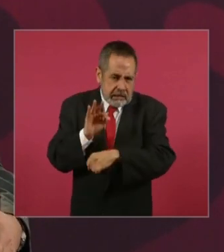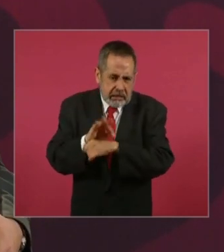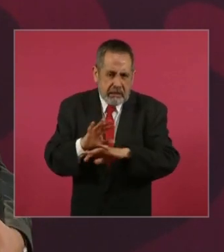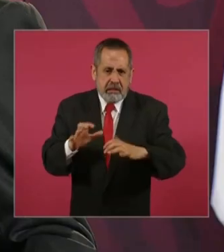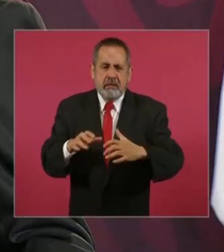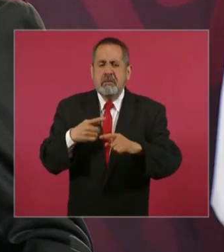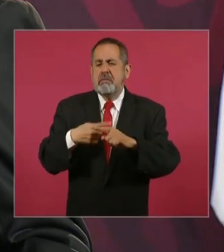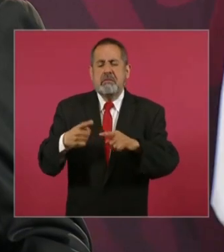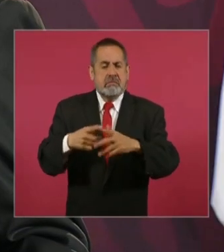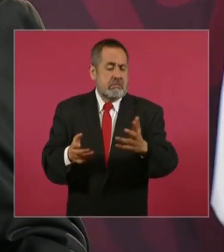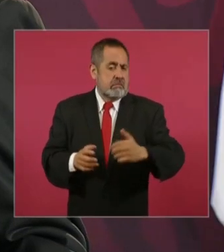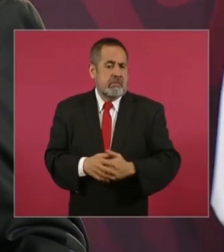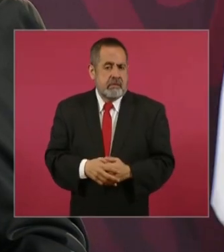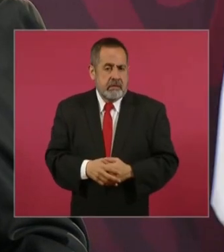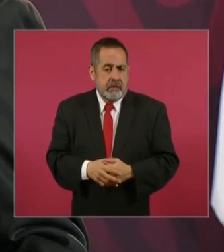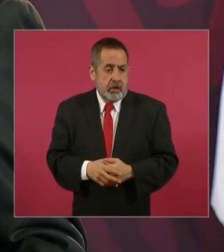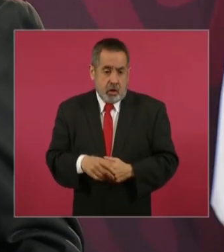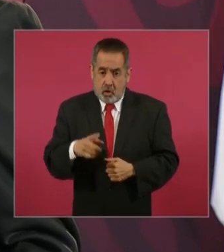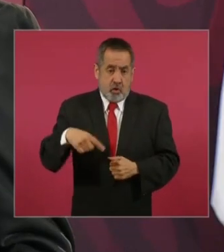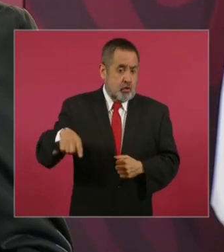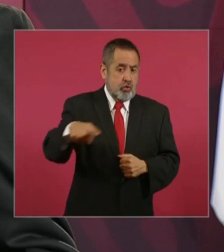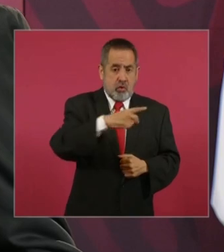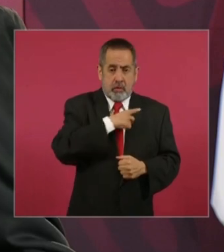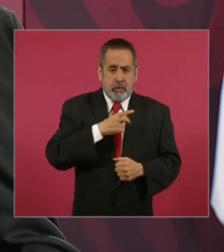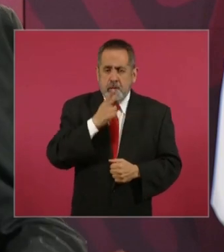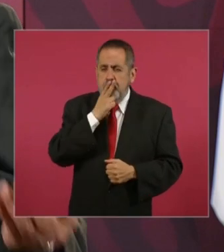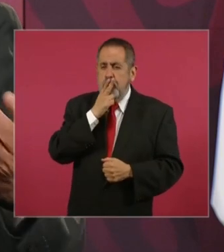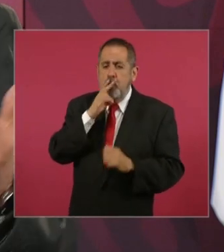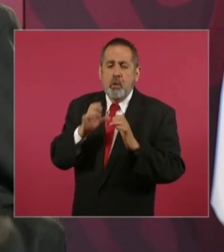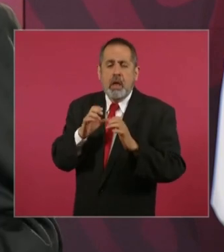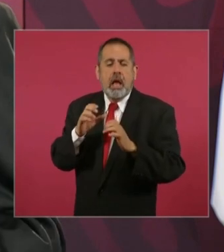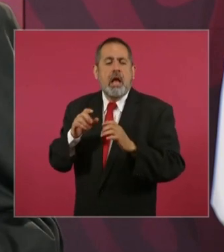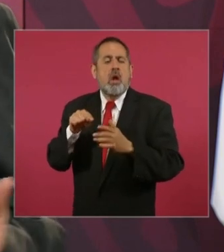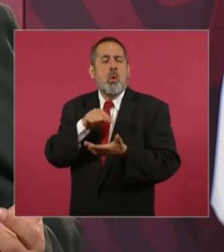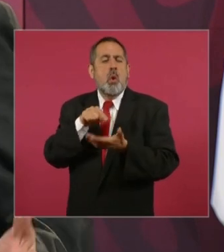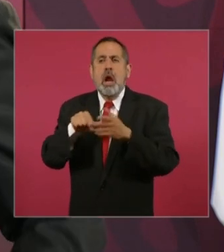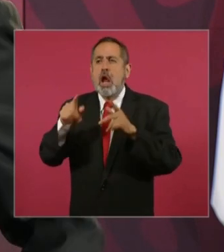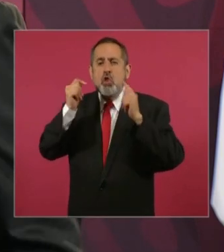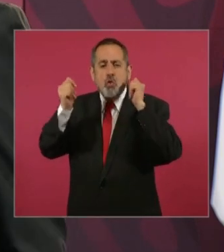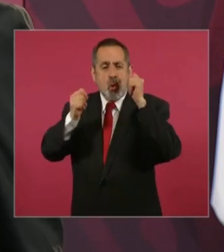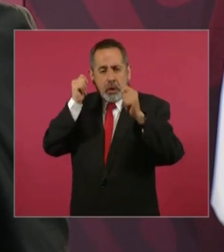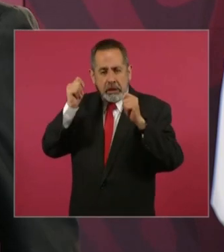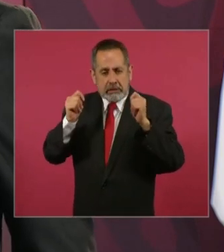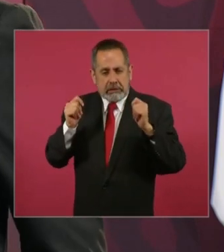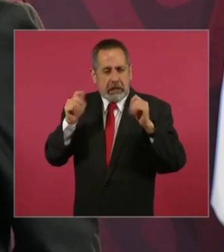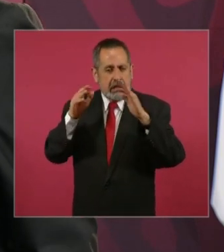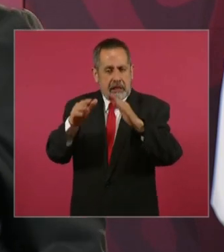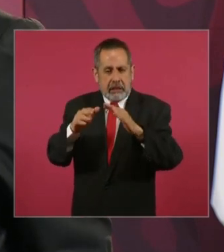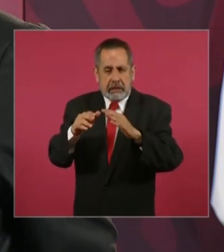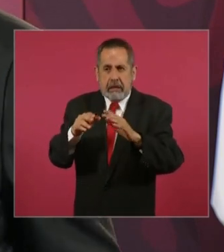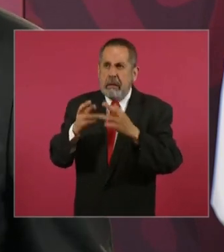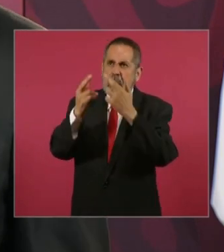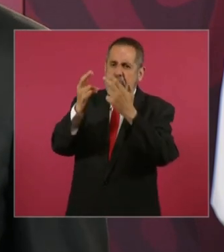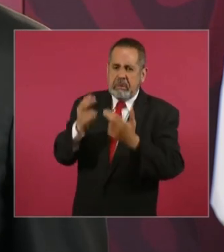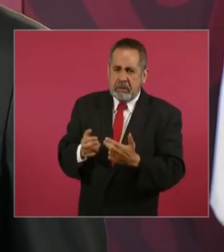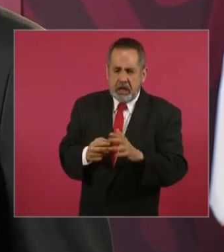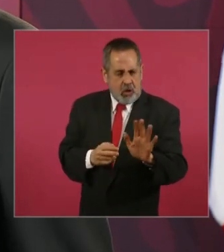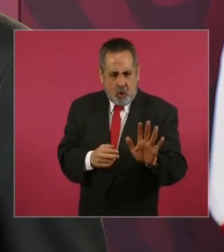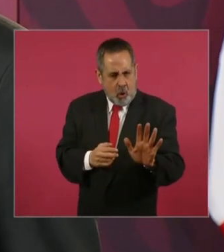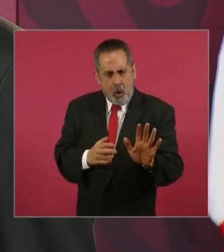y todos tenemos que cuidar, por ejemplo, en las zonas turísticas, si se destruye el territorio,